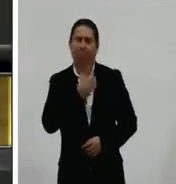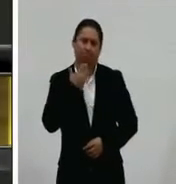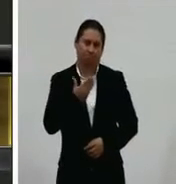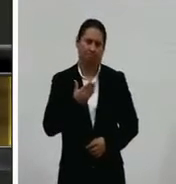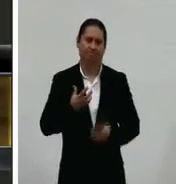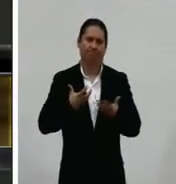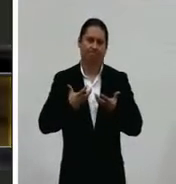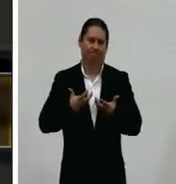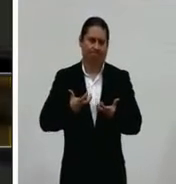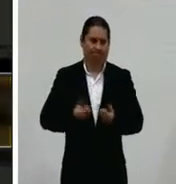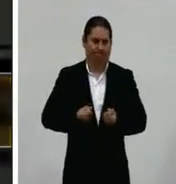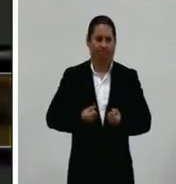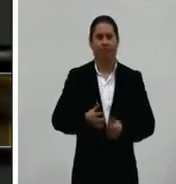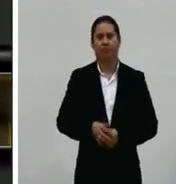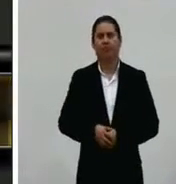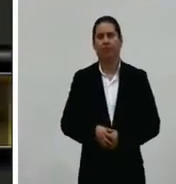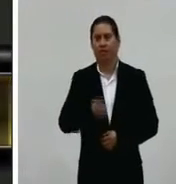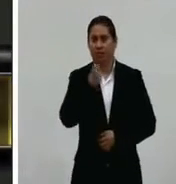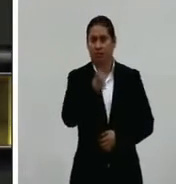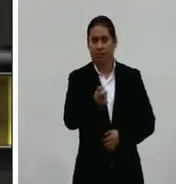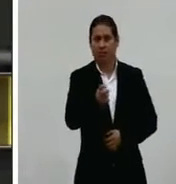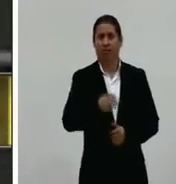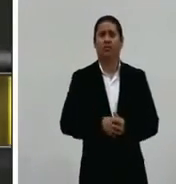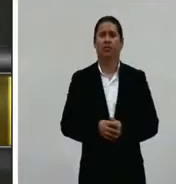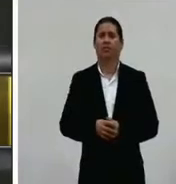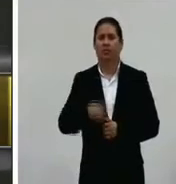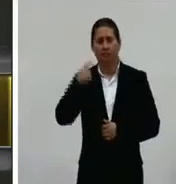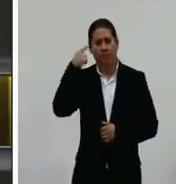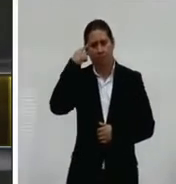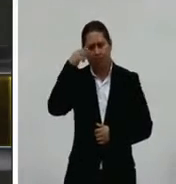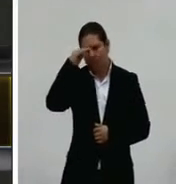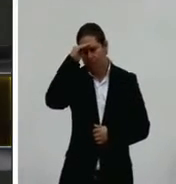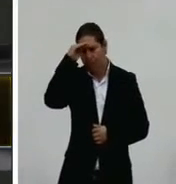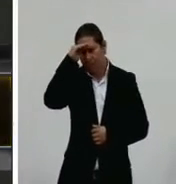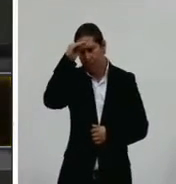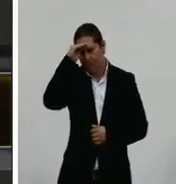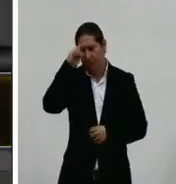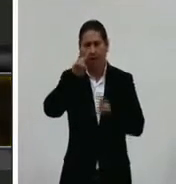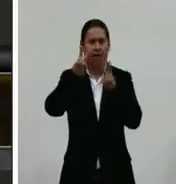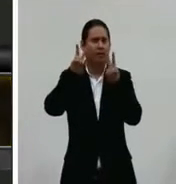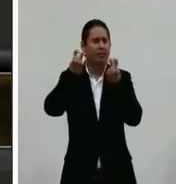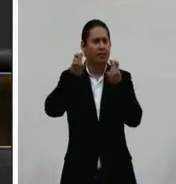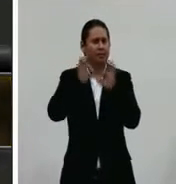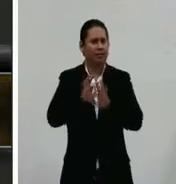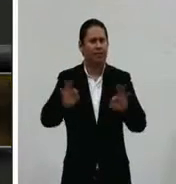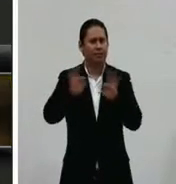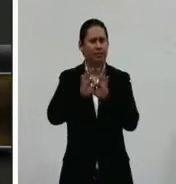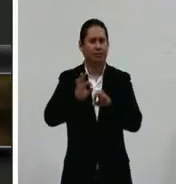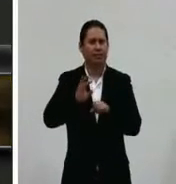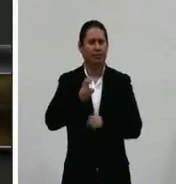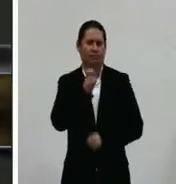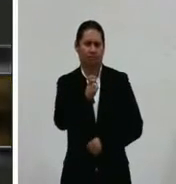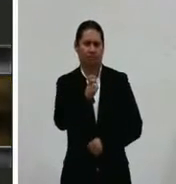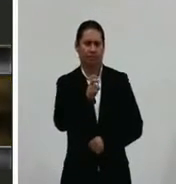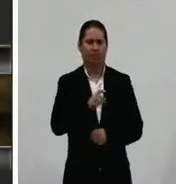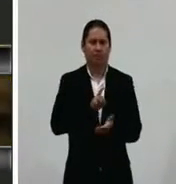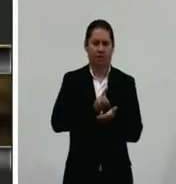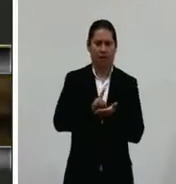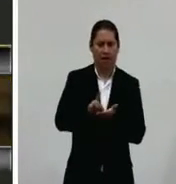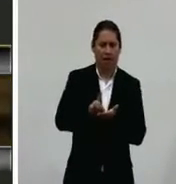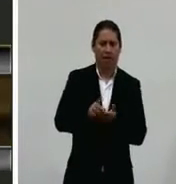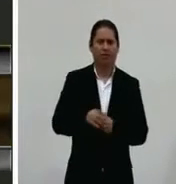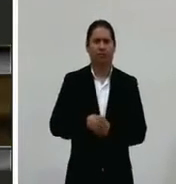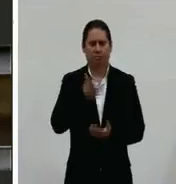derechos como nos obliga, también nos lleva a reflexionar sobre este tema tan importante como es el derecho al